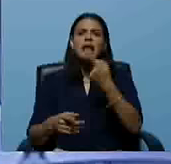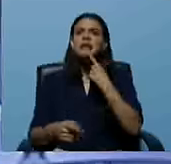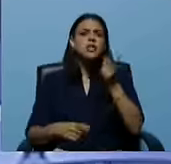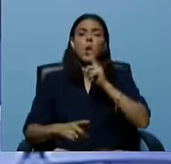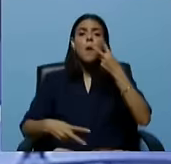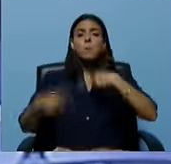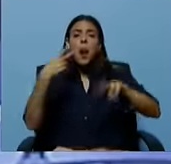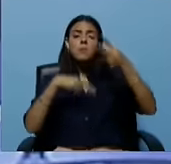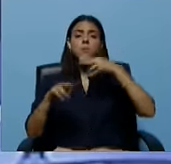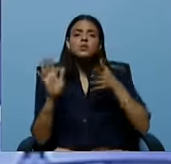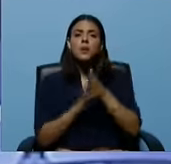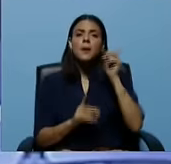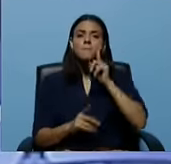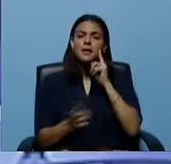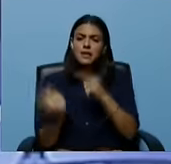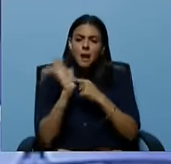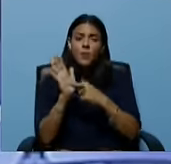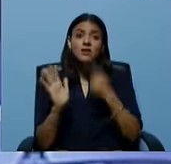la realidad.